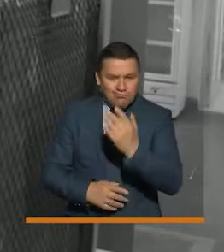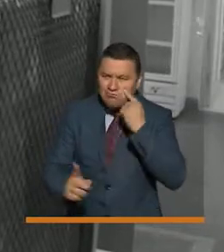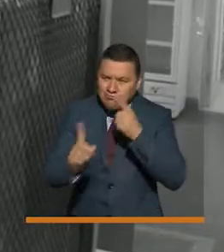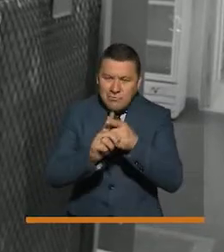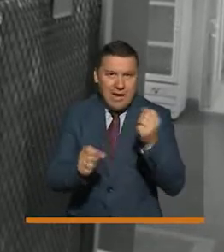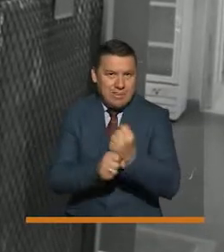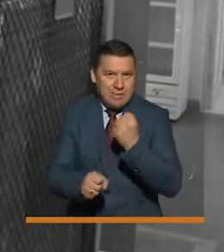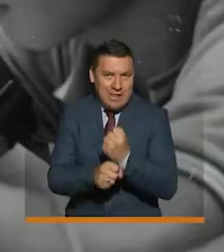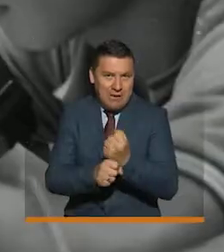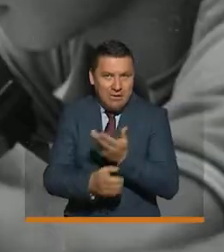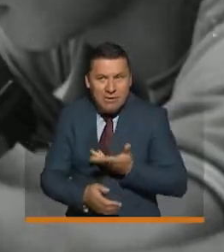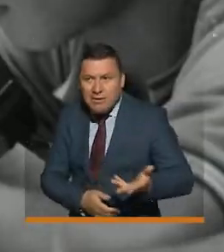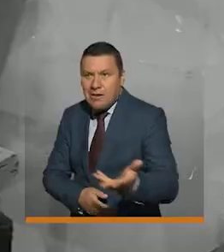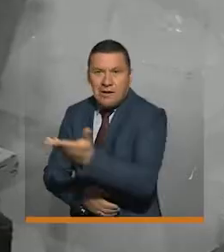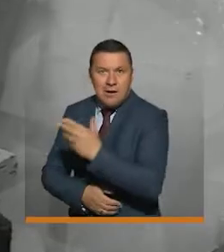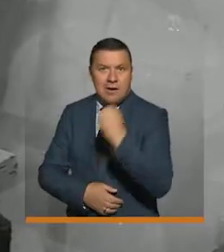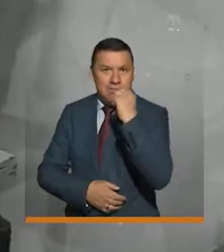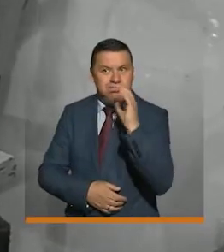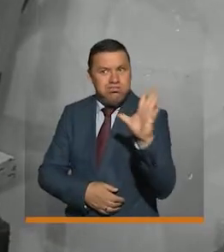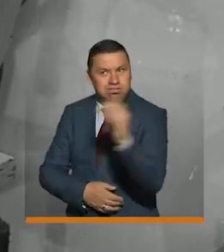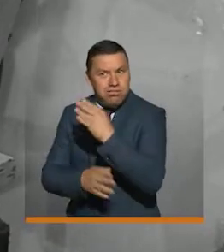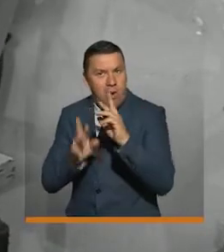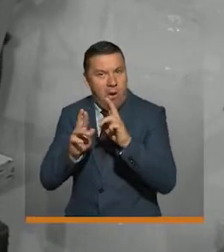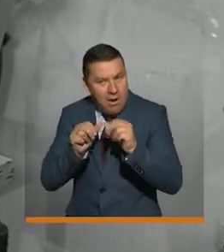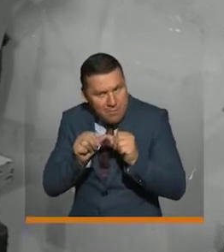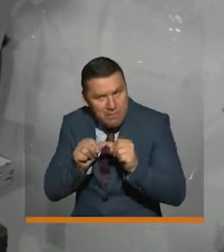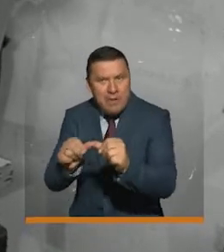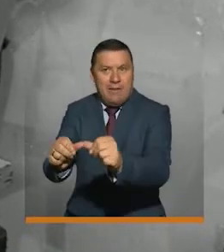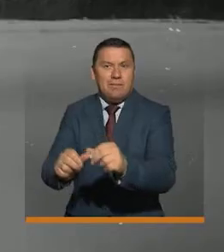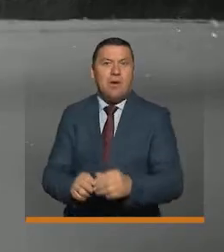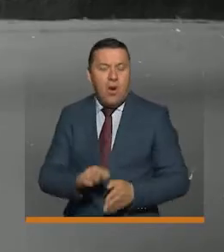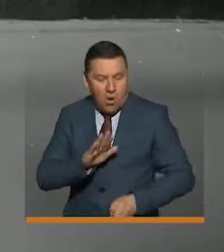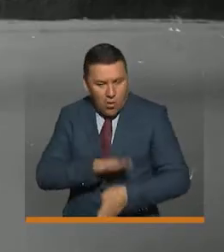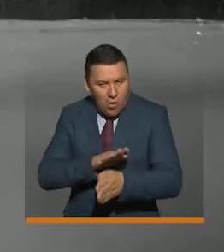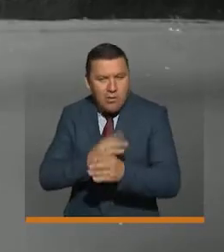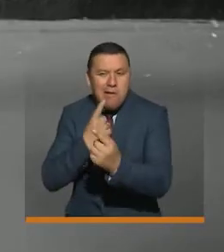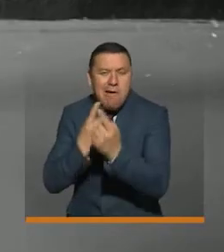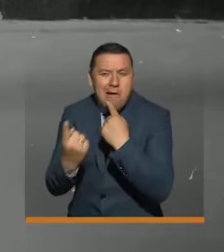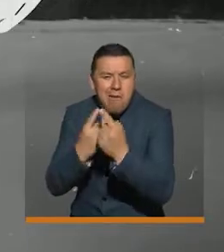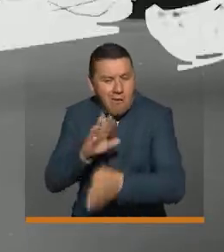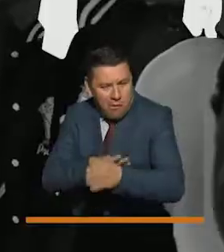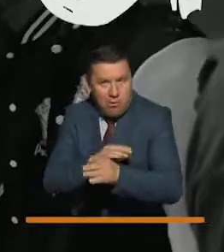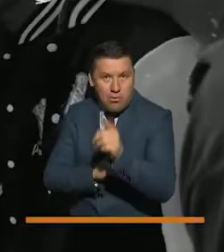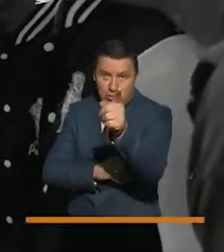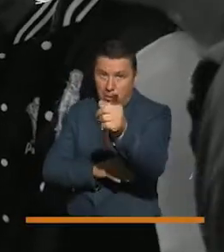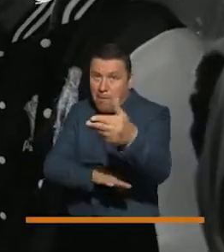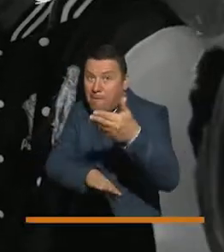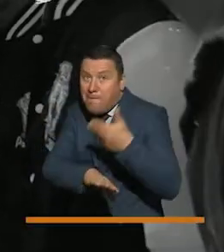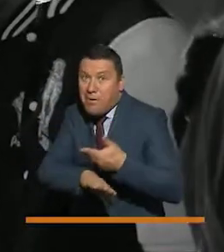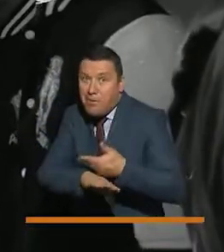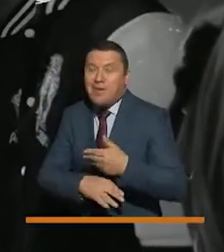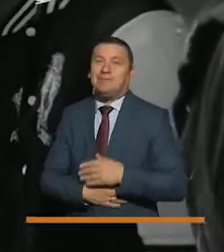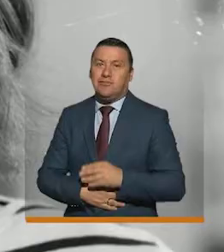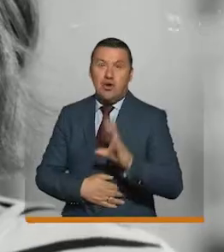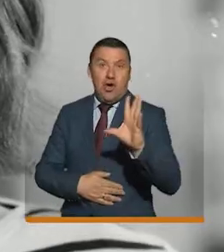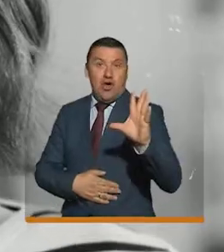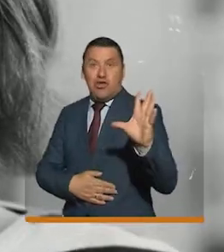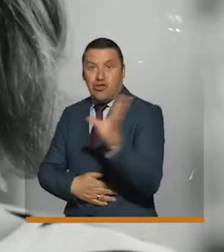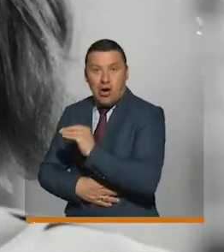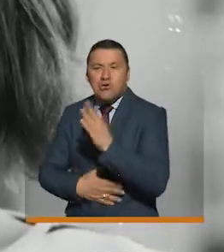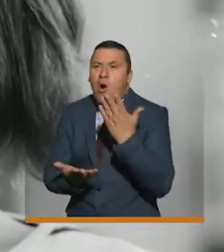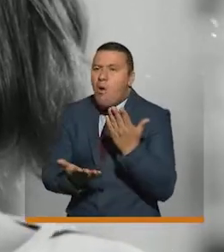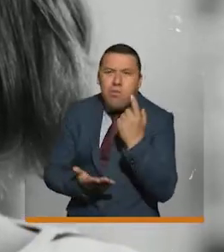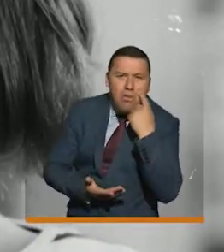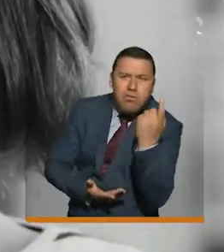estamos trabajando para que este beneficio sea permanente. Sigamos conversando. Tú propones y entre